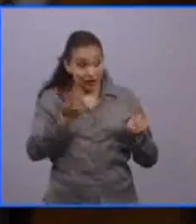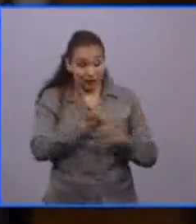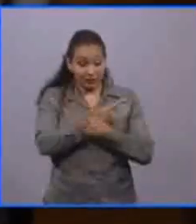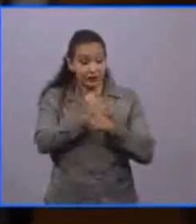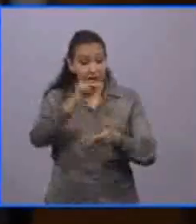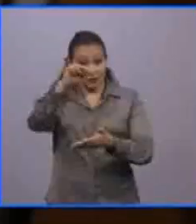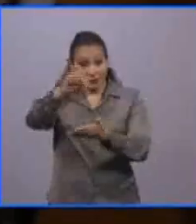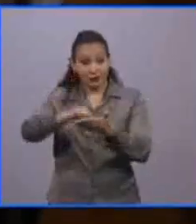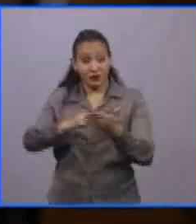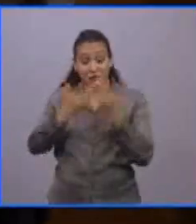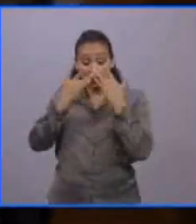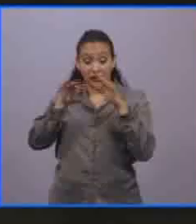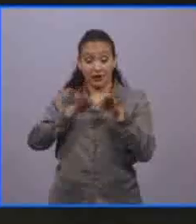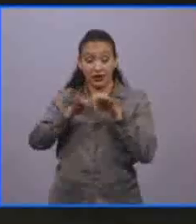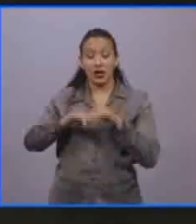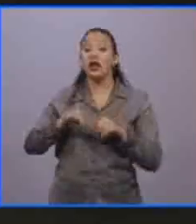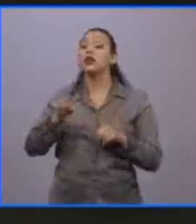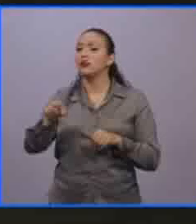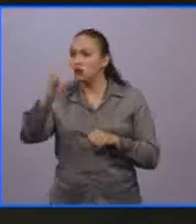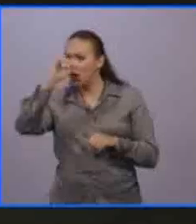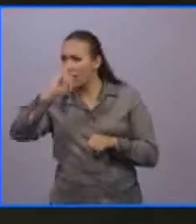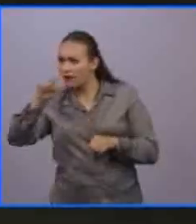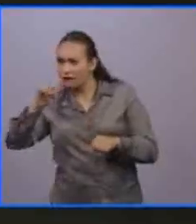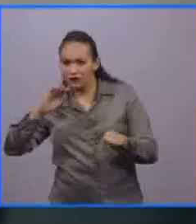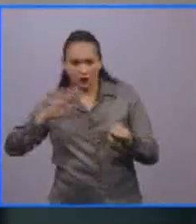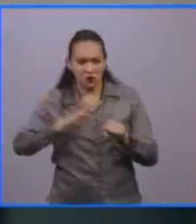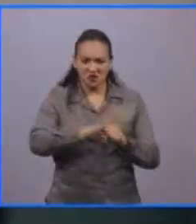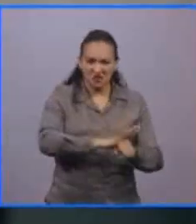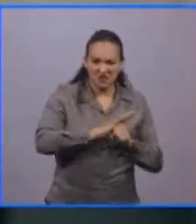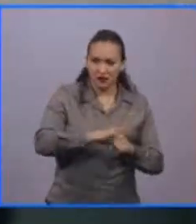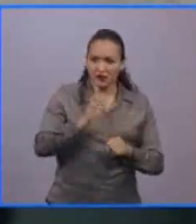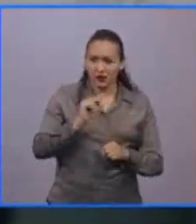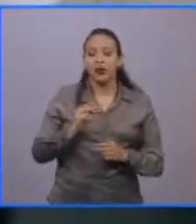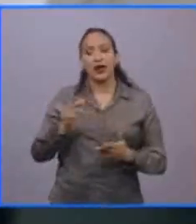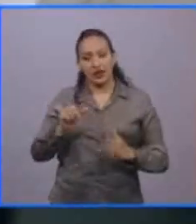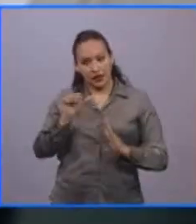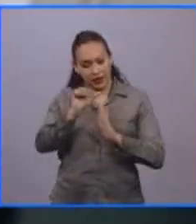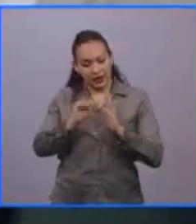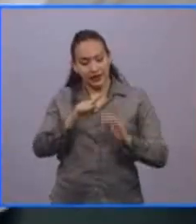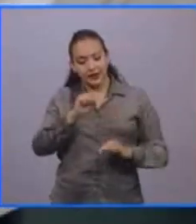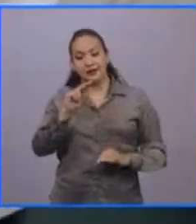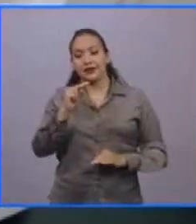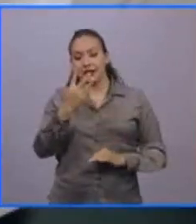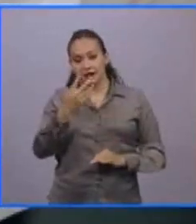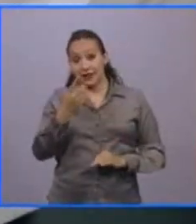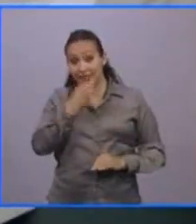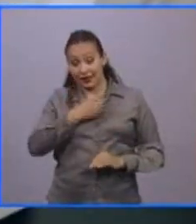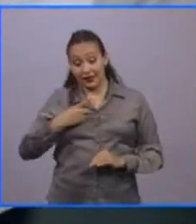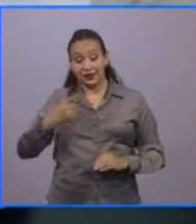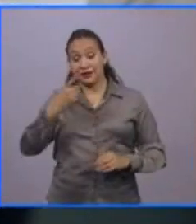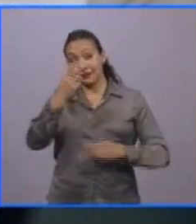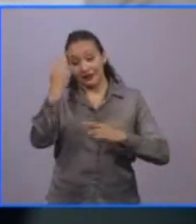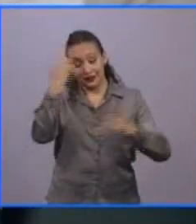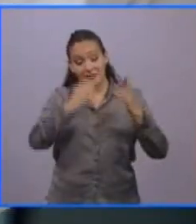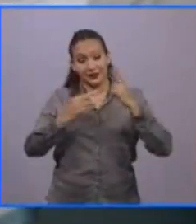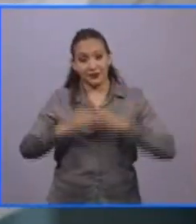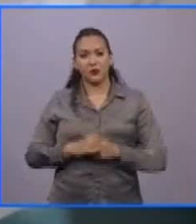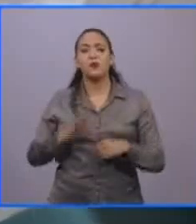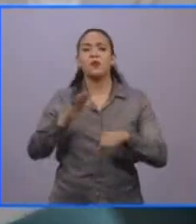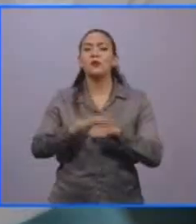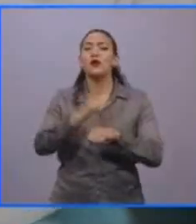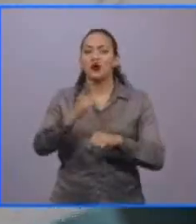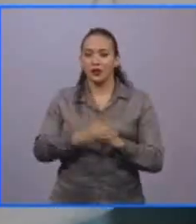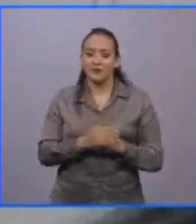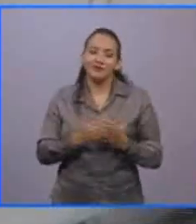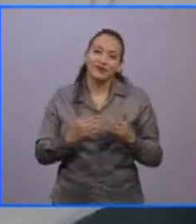mayores elementos y posibilidades para ello, conforme al artículo 784 de la Ley Federal del Trabajo. Lo anterior debido a que